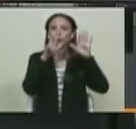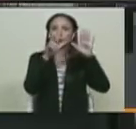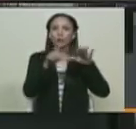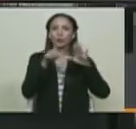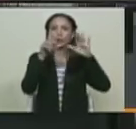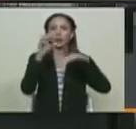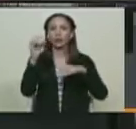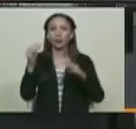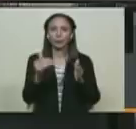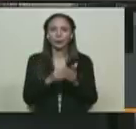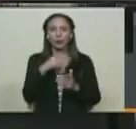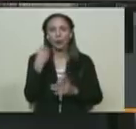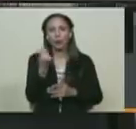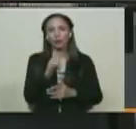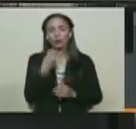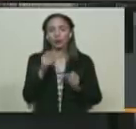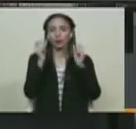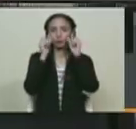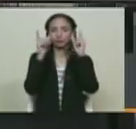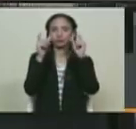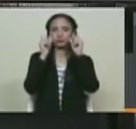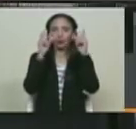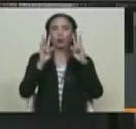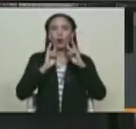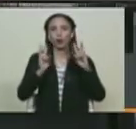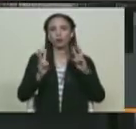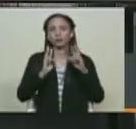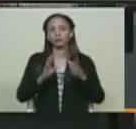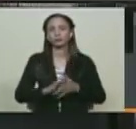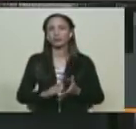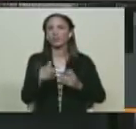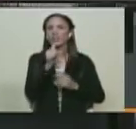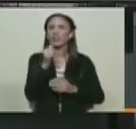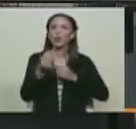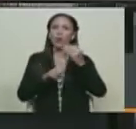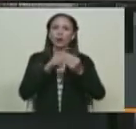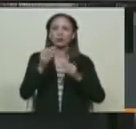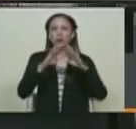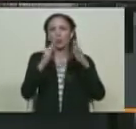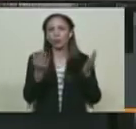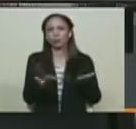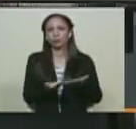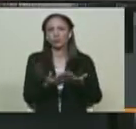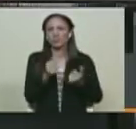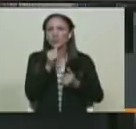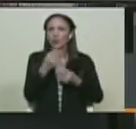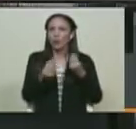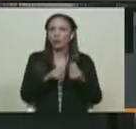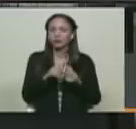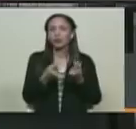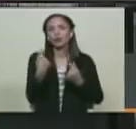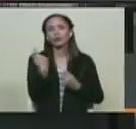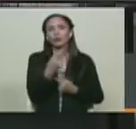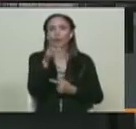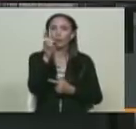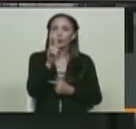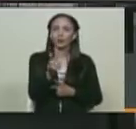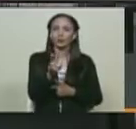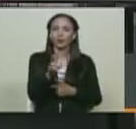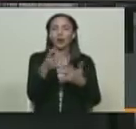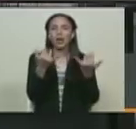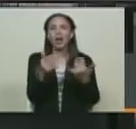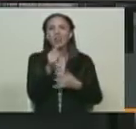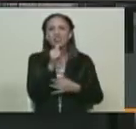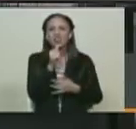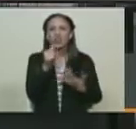guará, diría uno, pues. ¿Quién está haciendo esto en el mundo? Venezuela. ¿Esto se hace gracias a